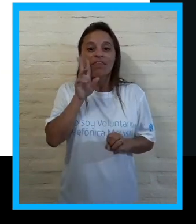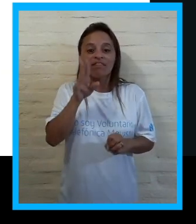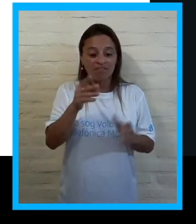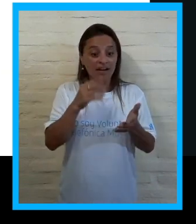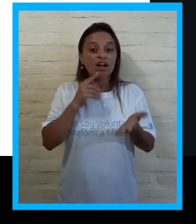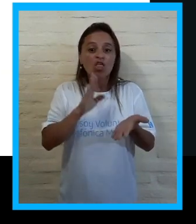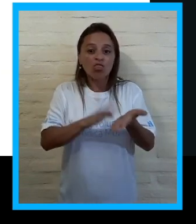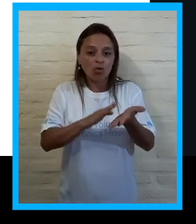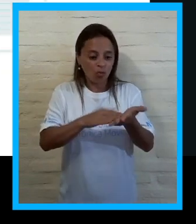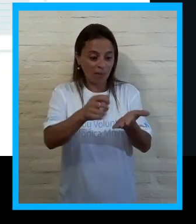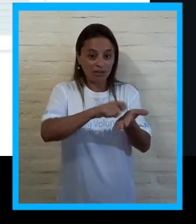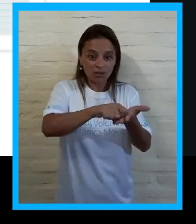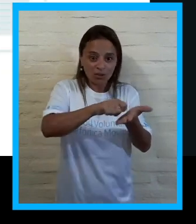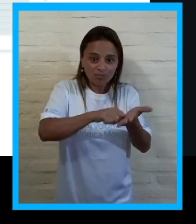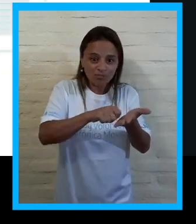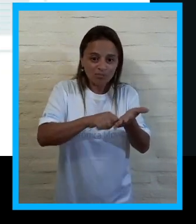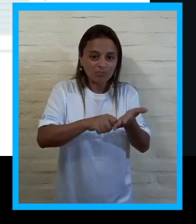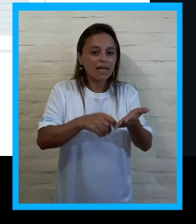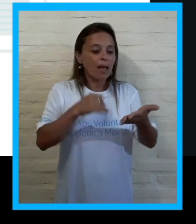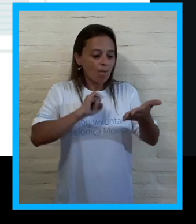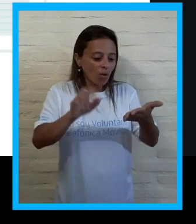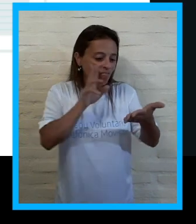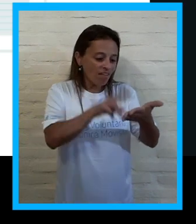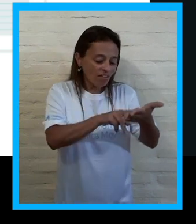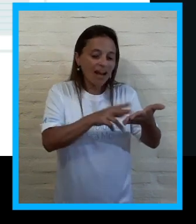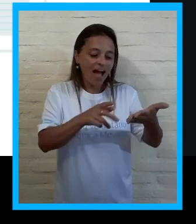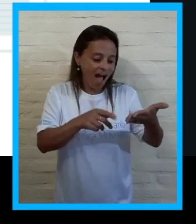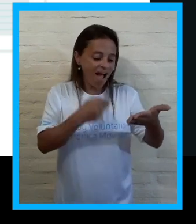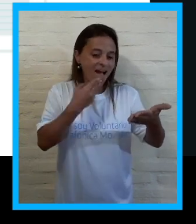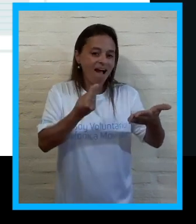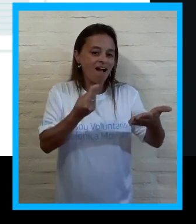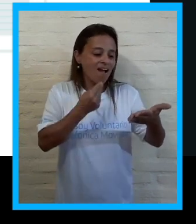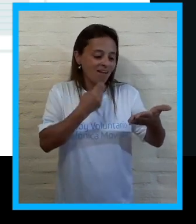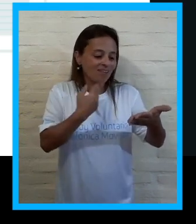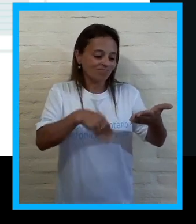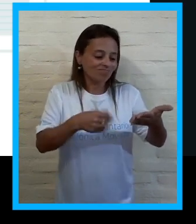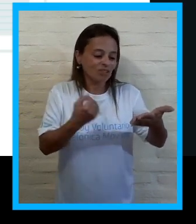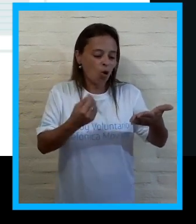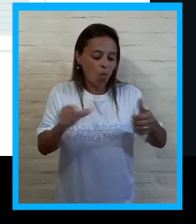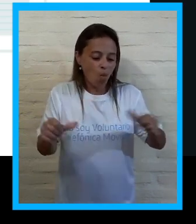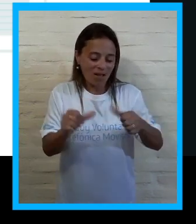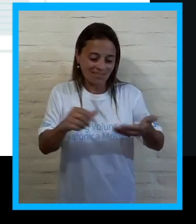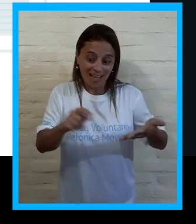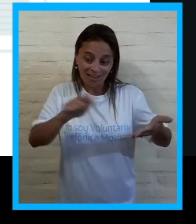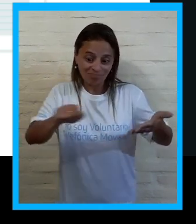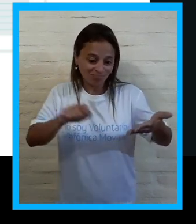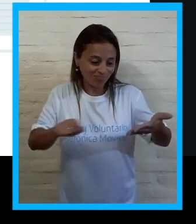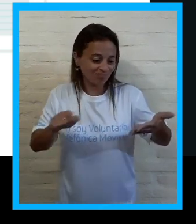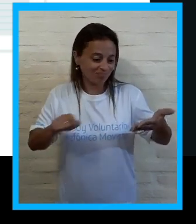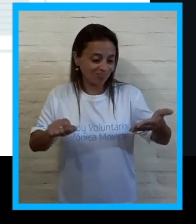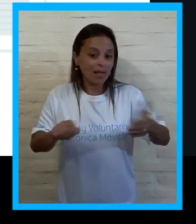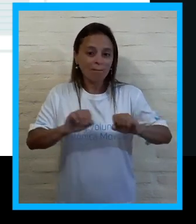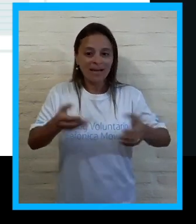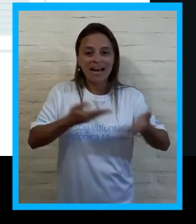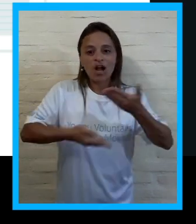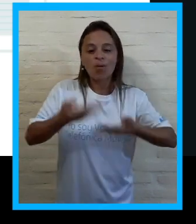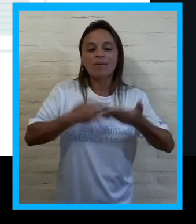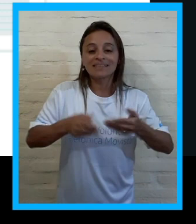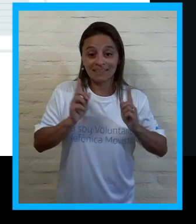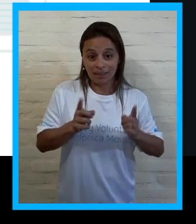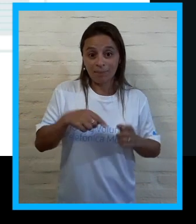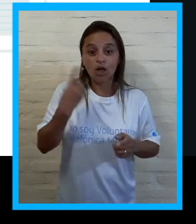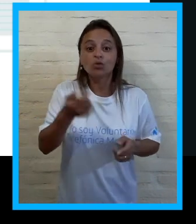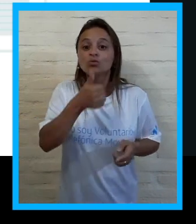un documento que los irá guiando paso por paso. También podrán destacar otros donde les comparto mi